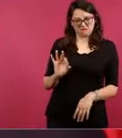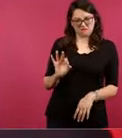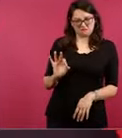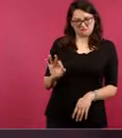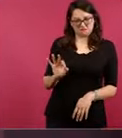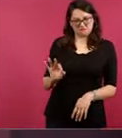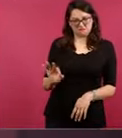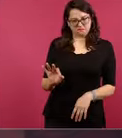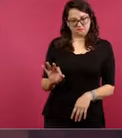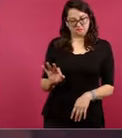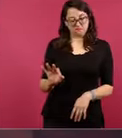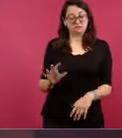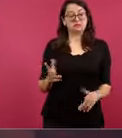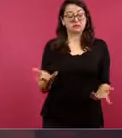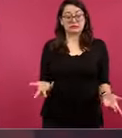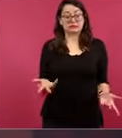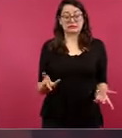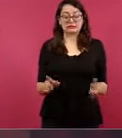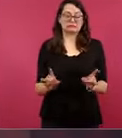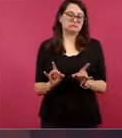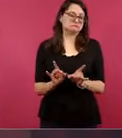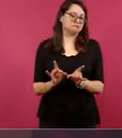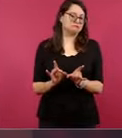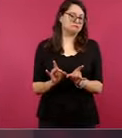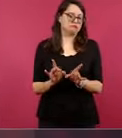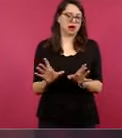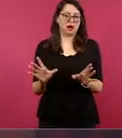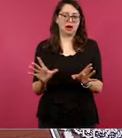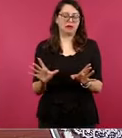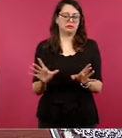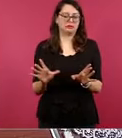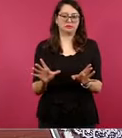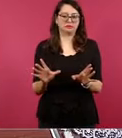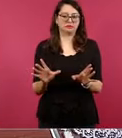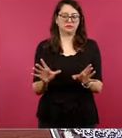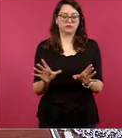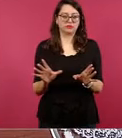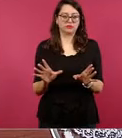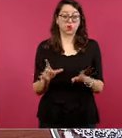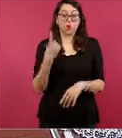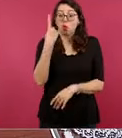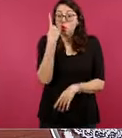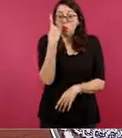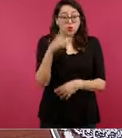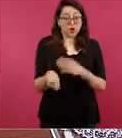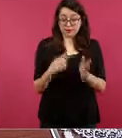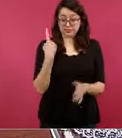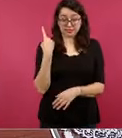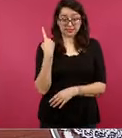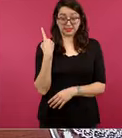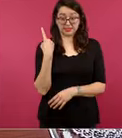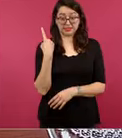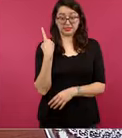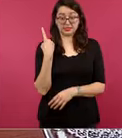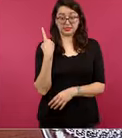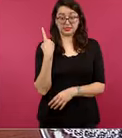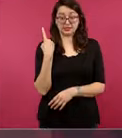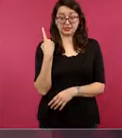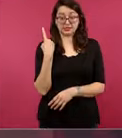desde que soy presidente, en 6 años, solo una vez,